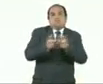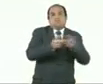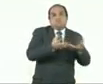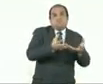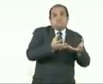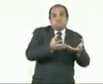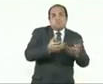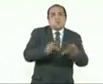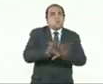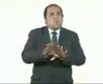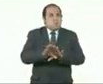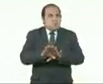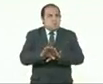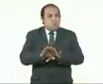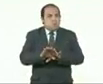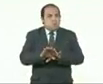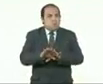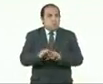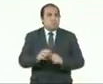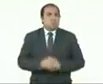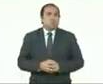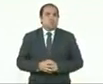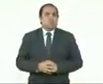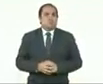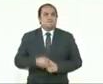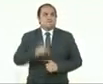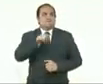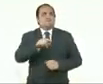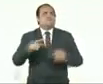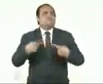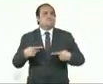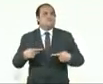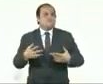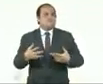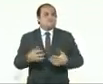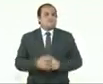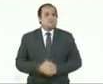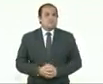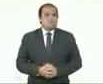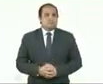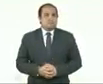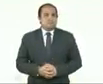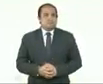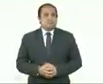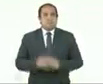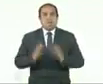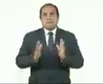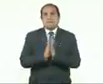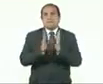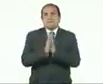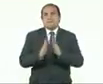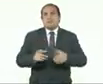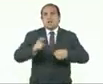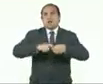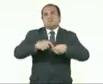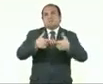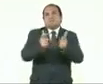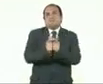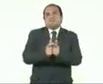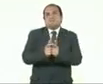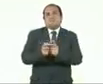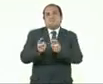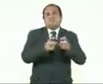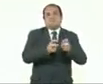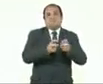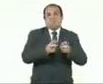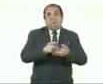¿Cómo es que esta persona se involucra en una banda delictiva, adquiere un